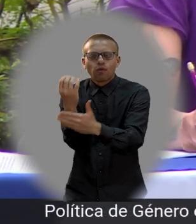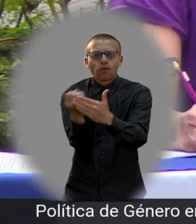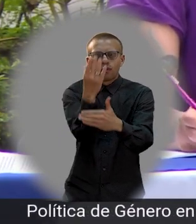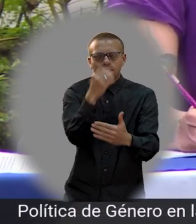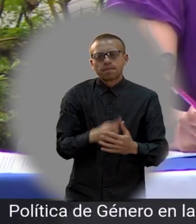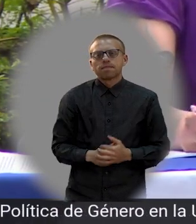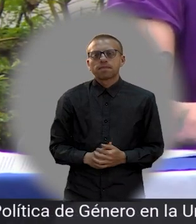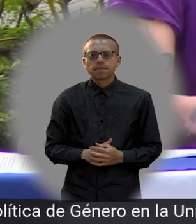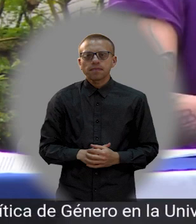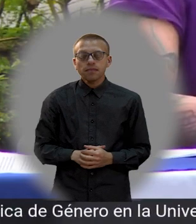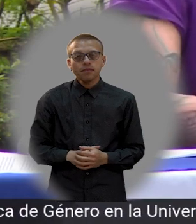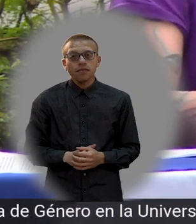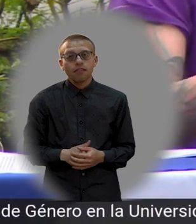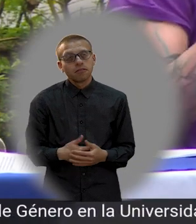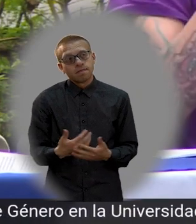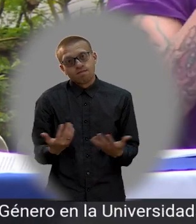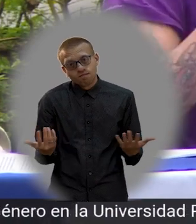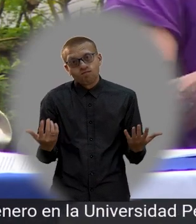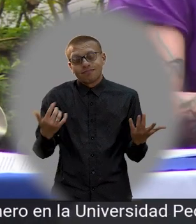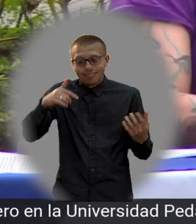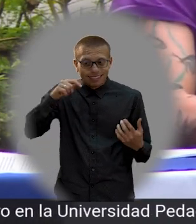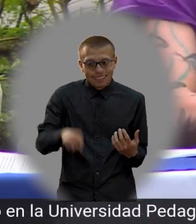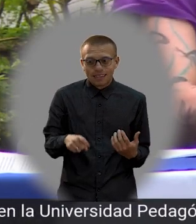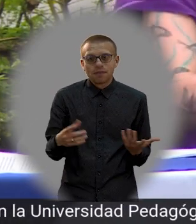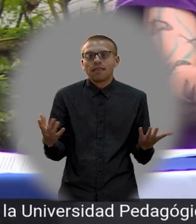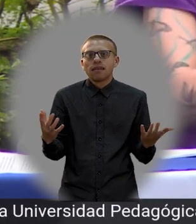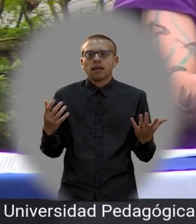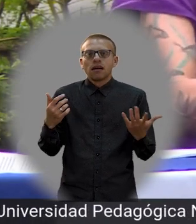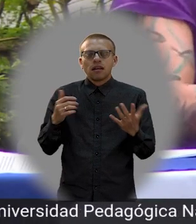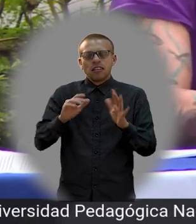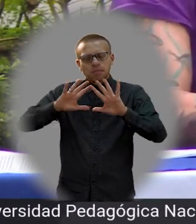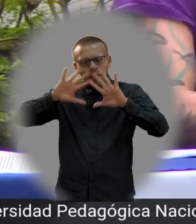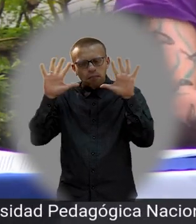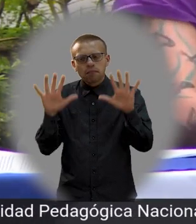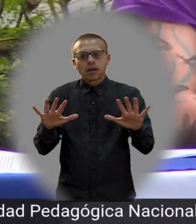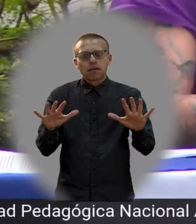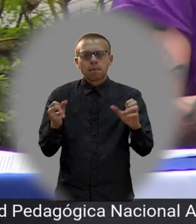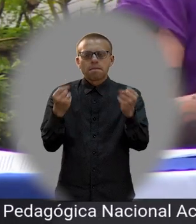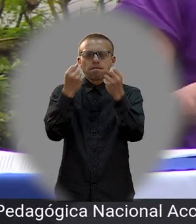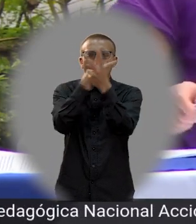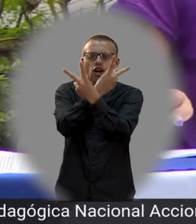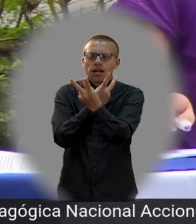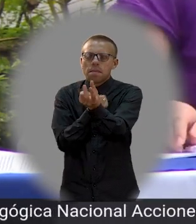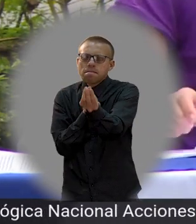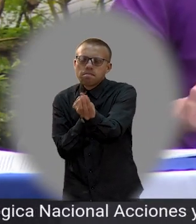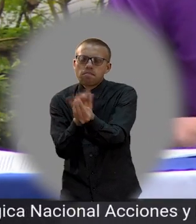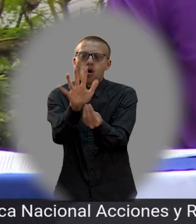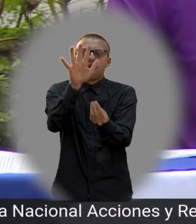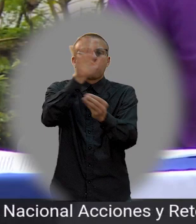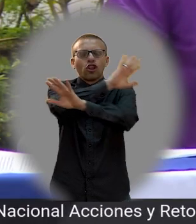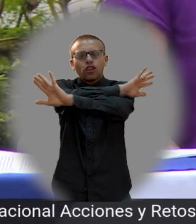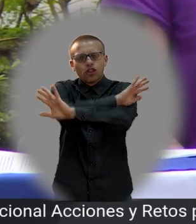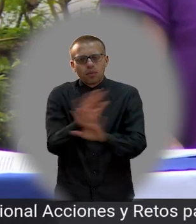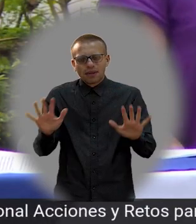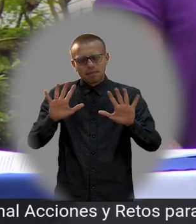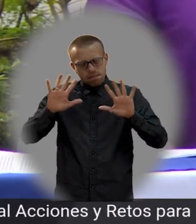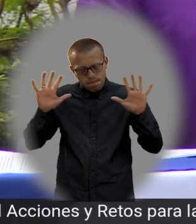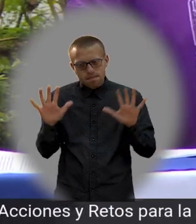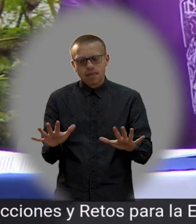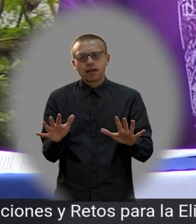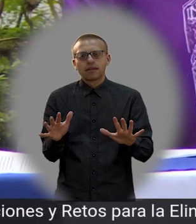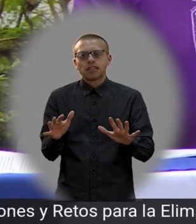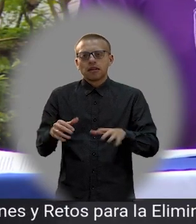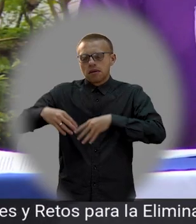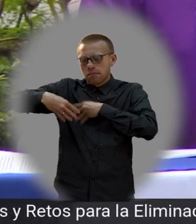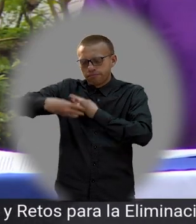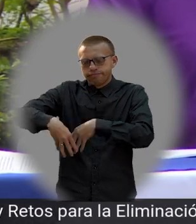violencia. Pero también creo, y en eso aprovecho que está aquí Alejandro y tantos profesores y profesoras,